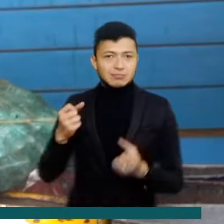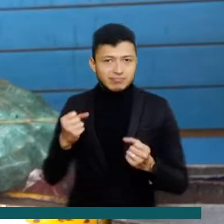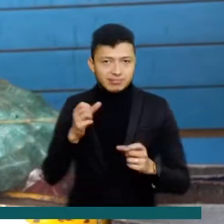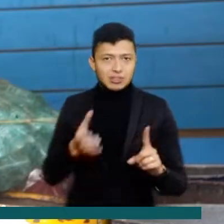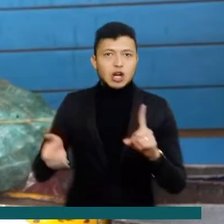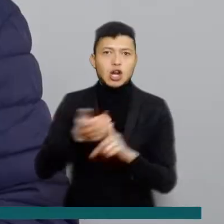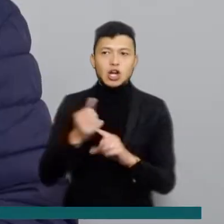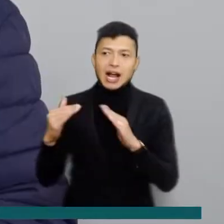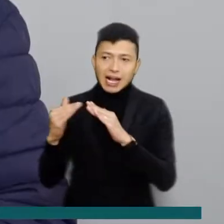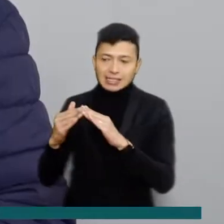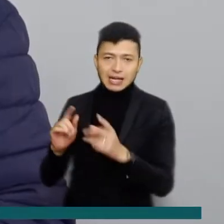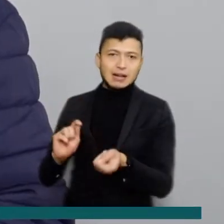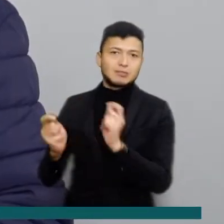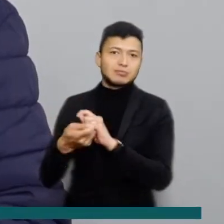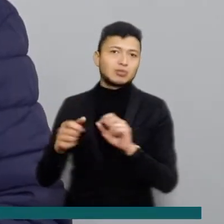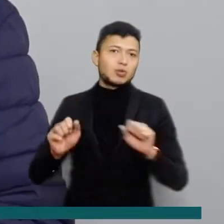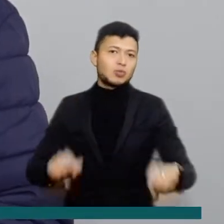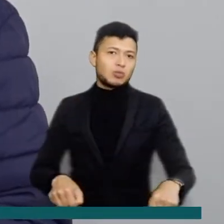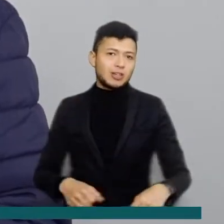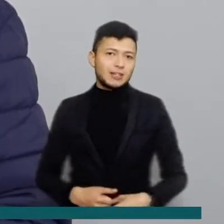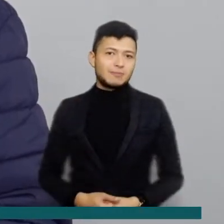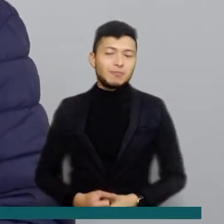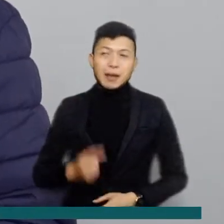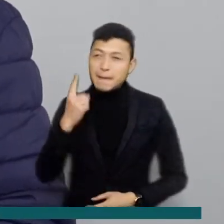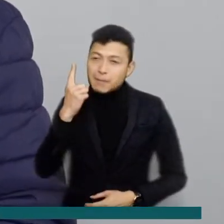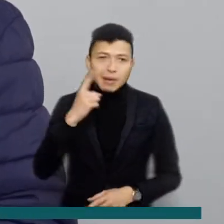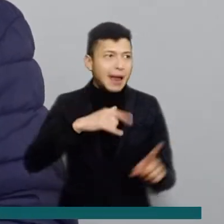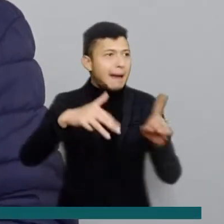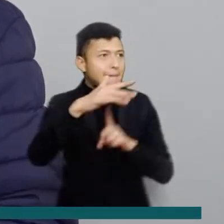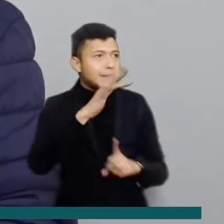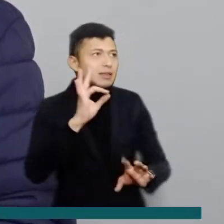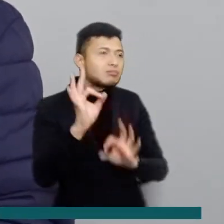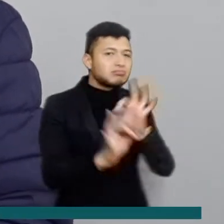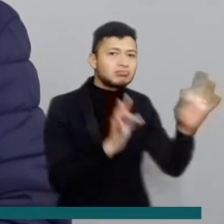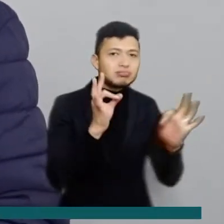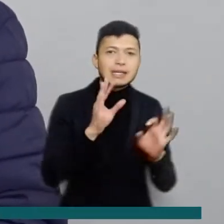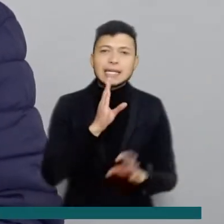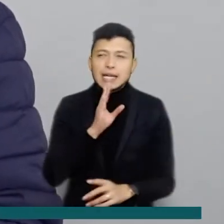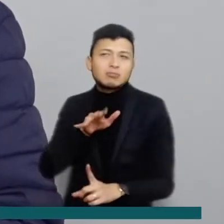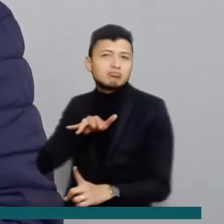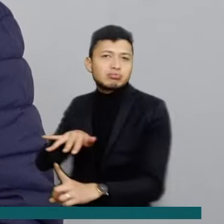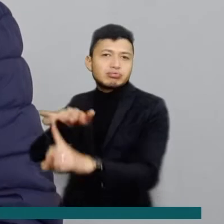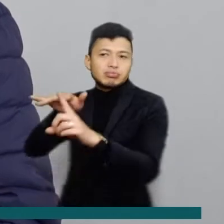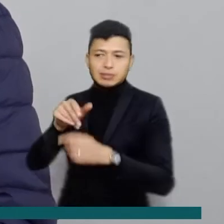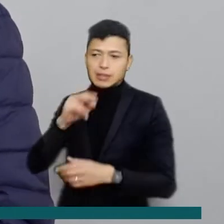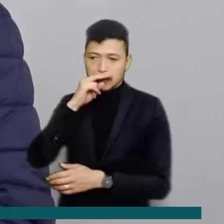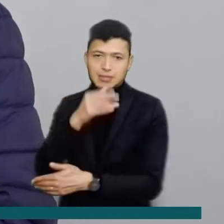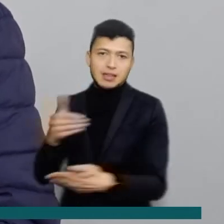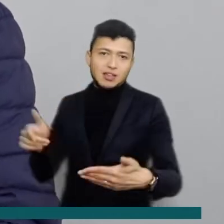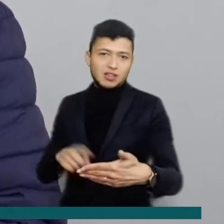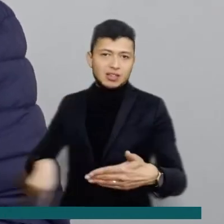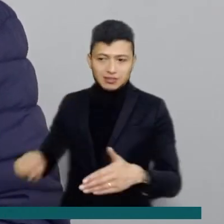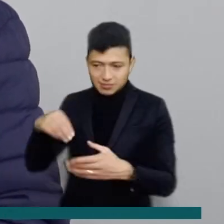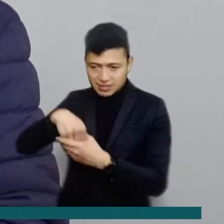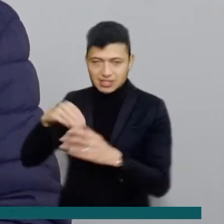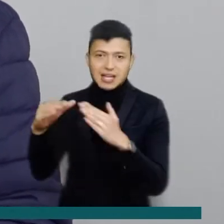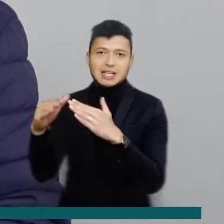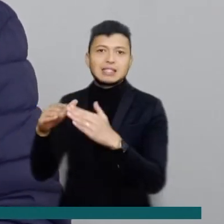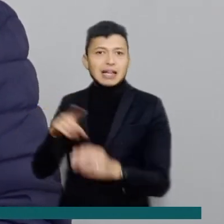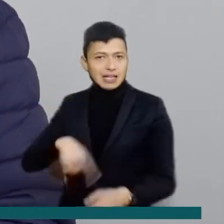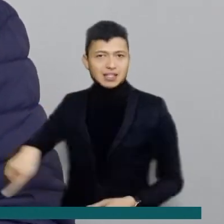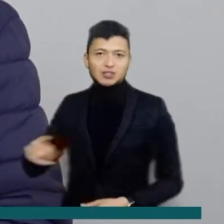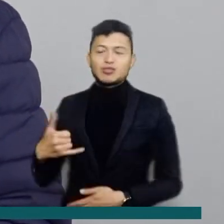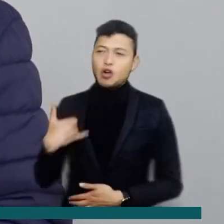cambio en sus casas. Los primeros activistas ambientales son los pequeños en nuestras casas. Todos